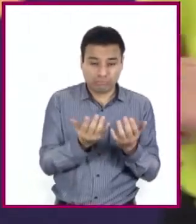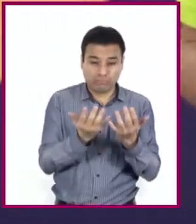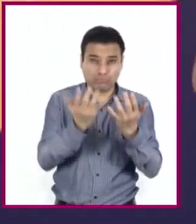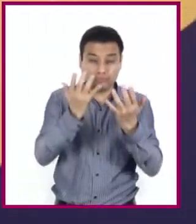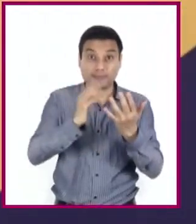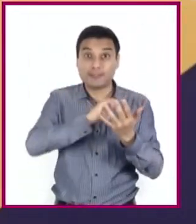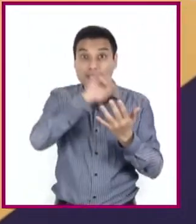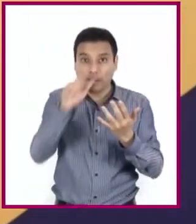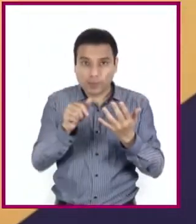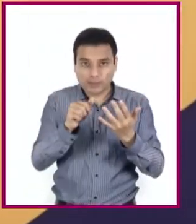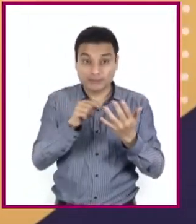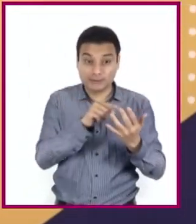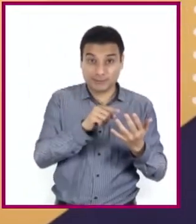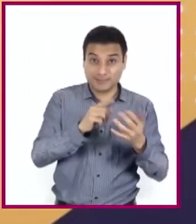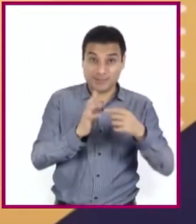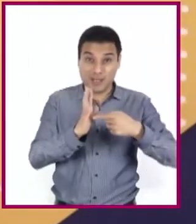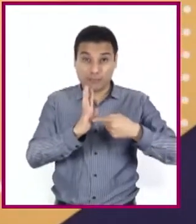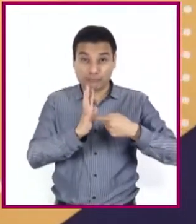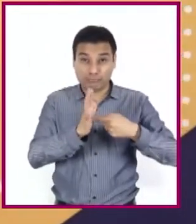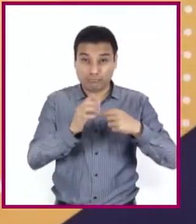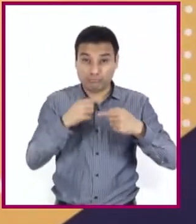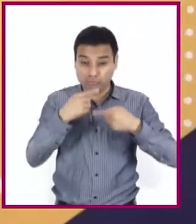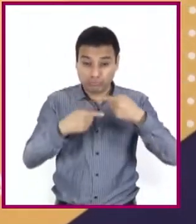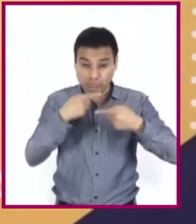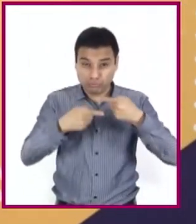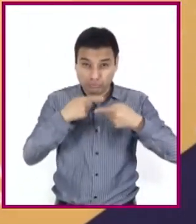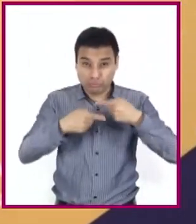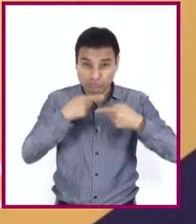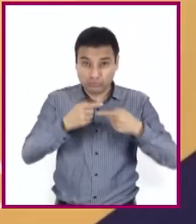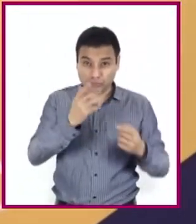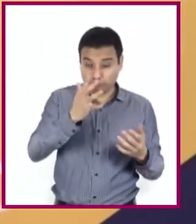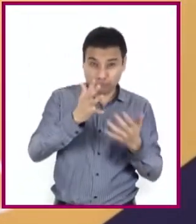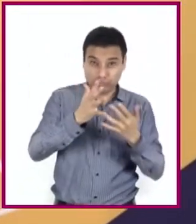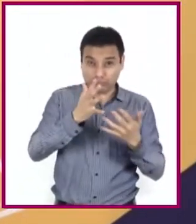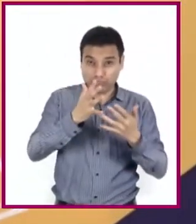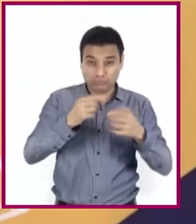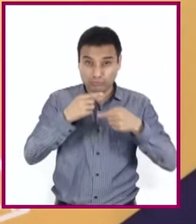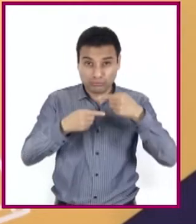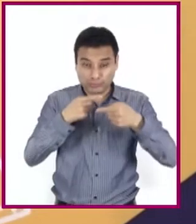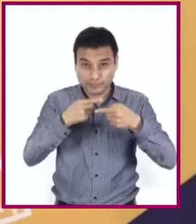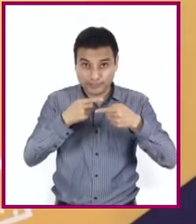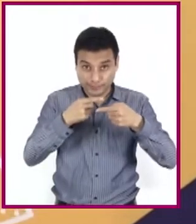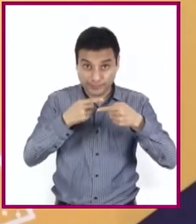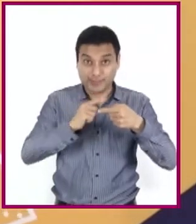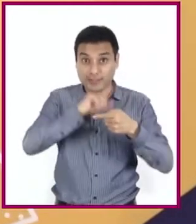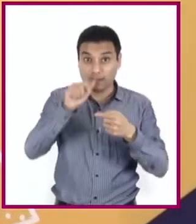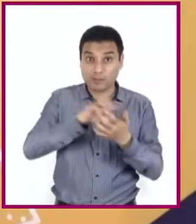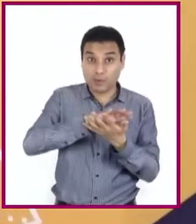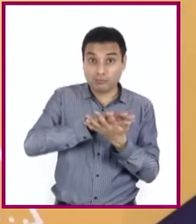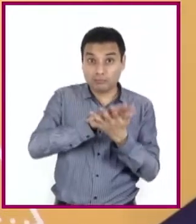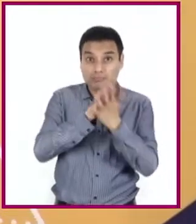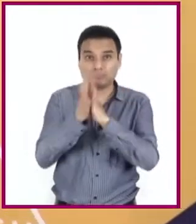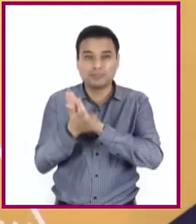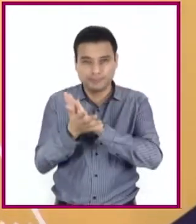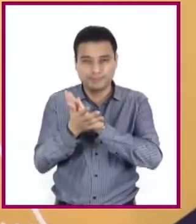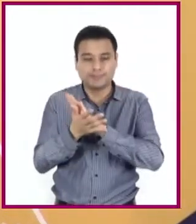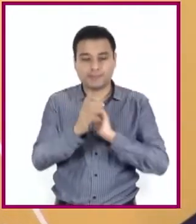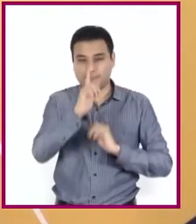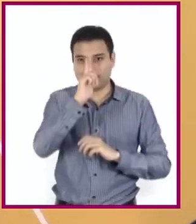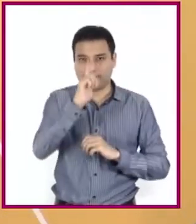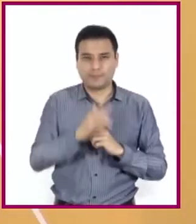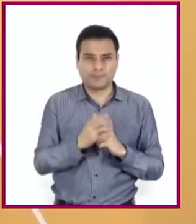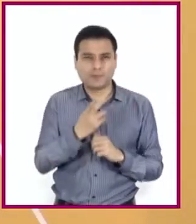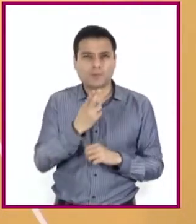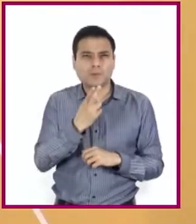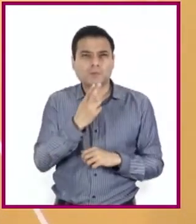produce electricidad al pasar por una turbina conectada a un generador. El combustible nuclear que utilizan es